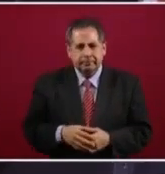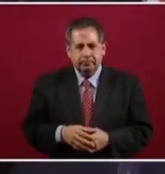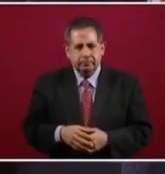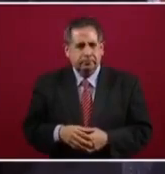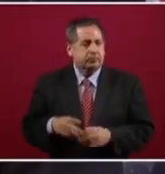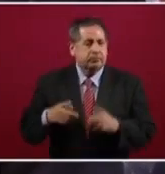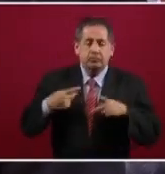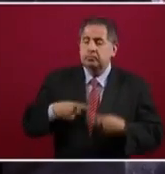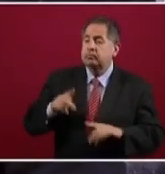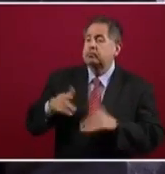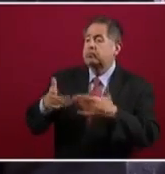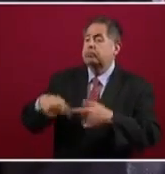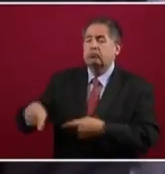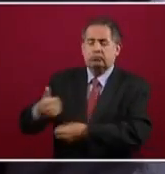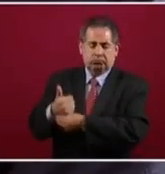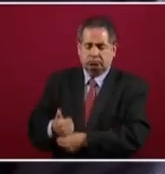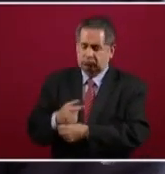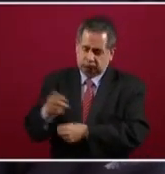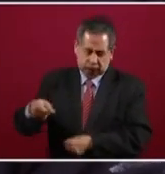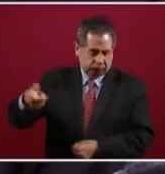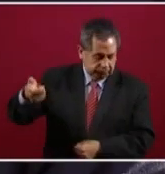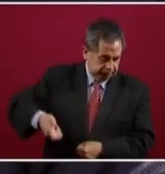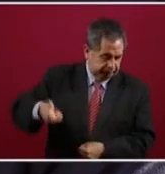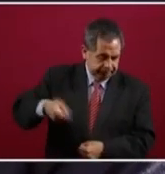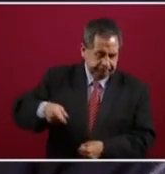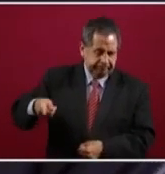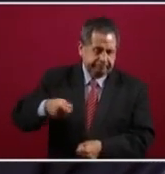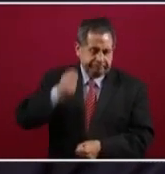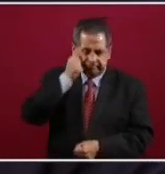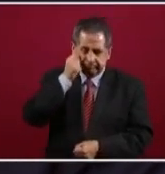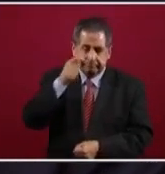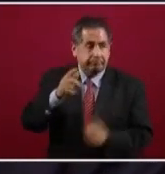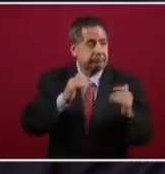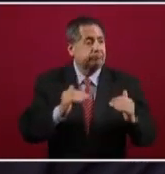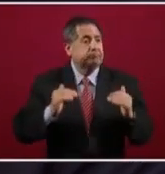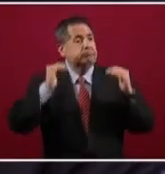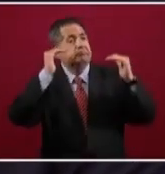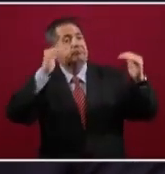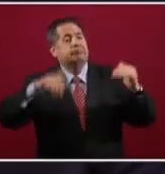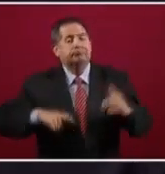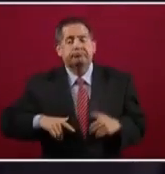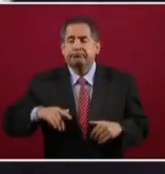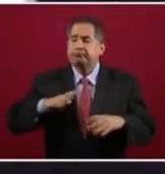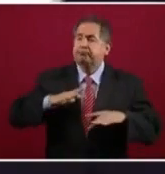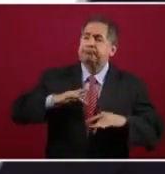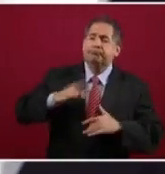Pegarle abajo a la gente y ellos